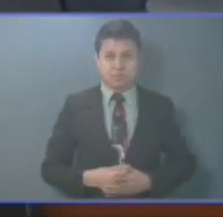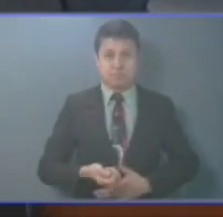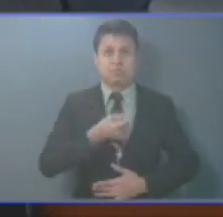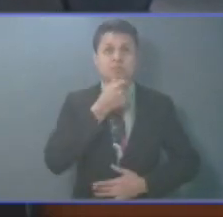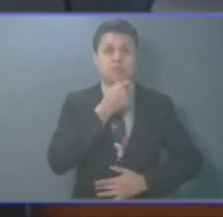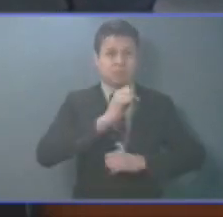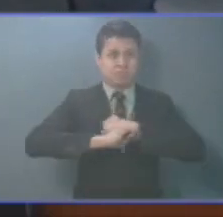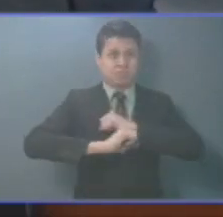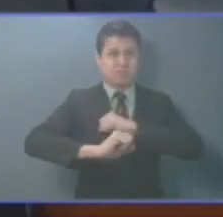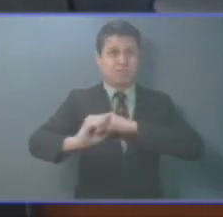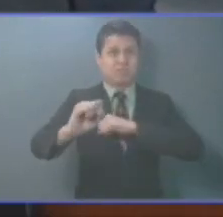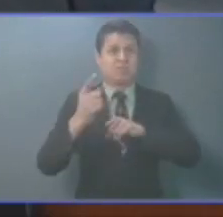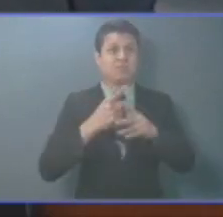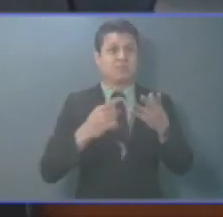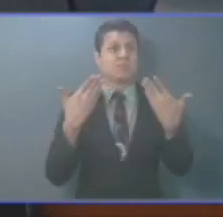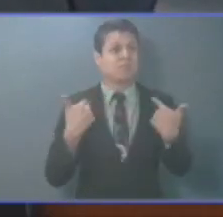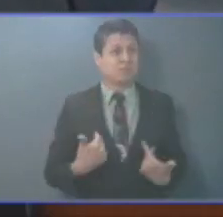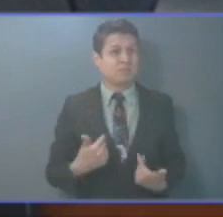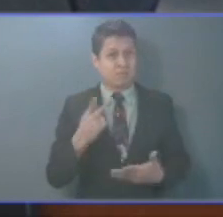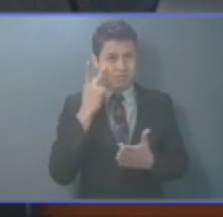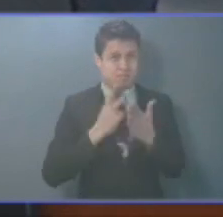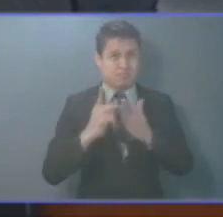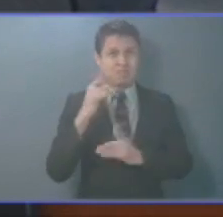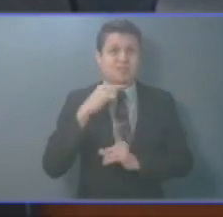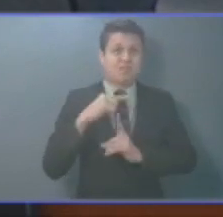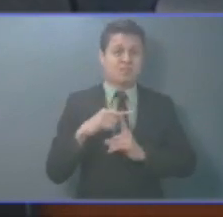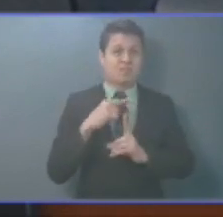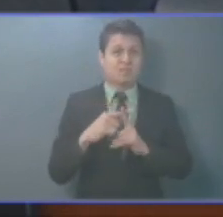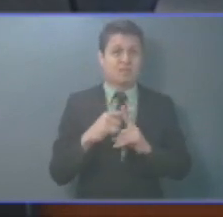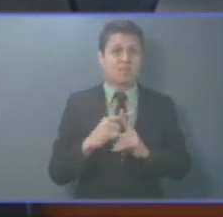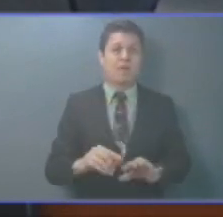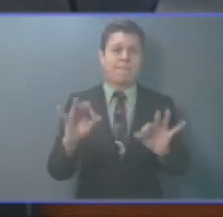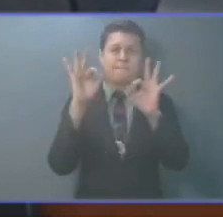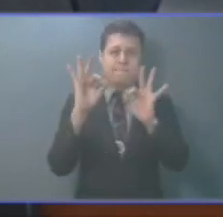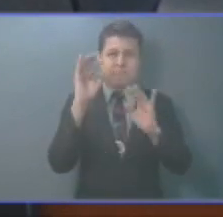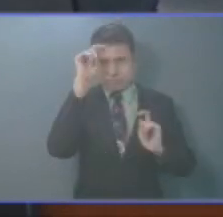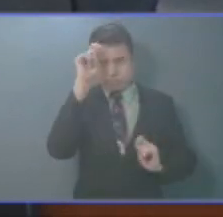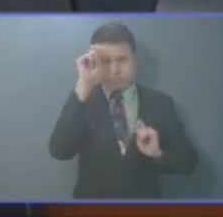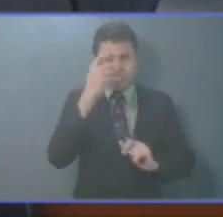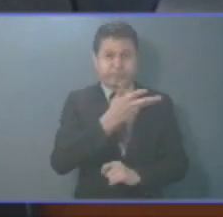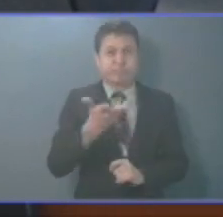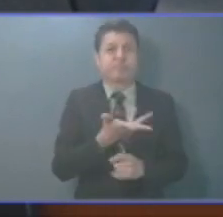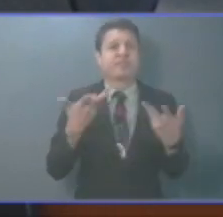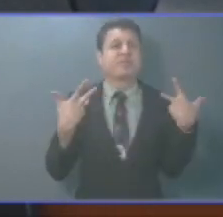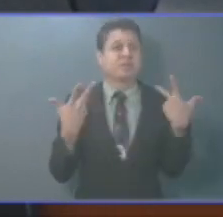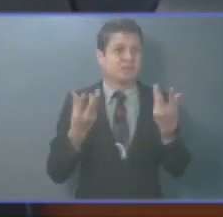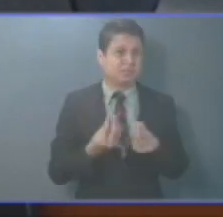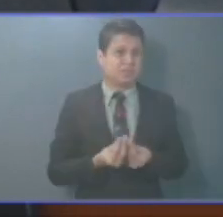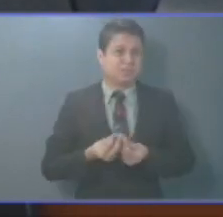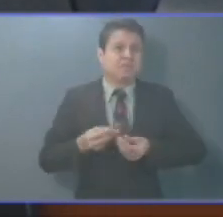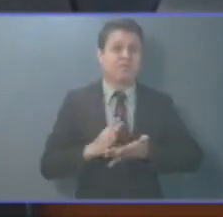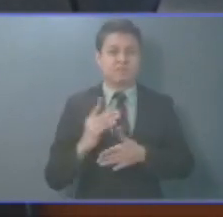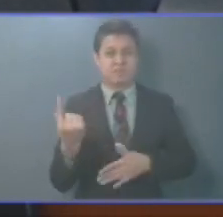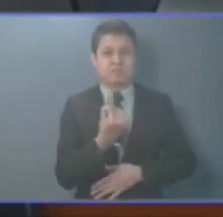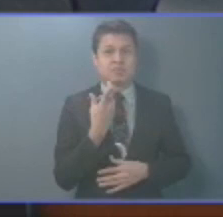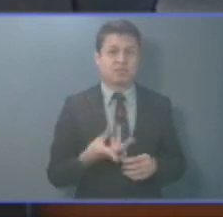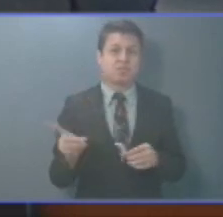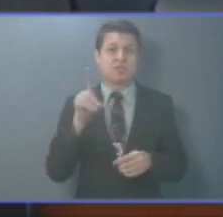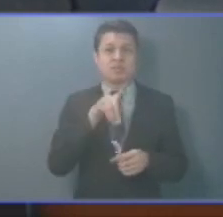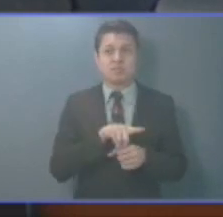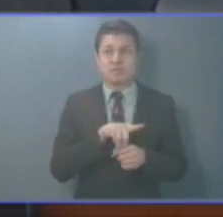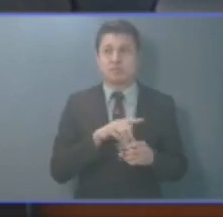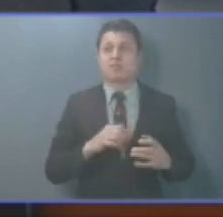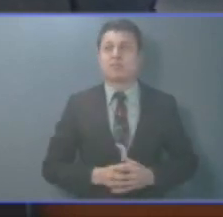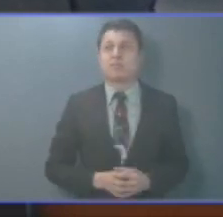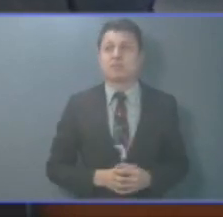Promover los derechos, percepciones positivas y una mayor conciencia social respecto de las personas con discapacidad,